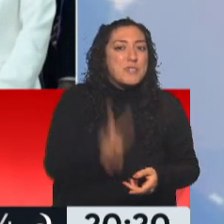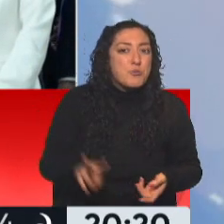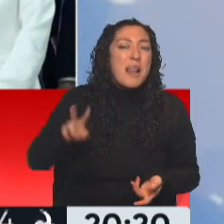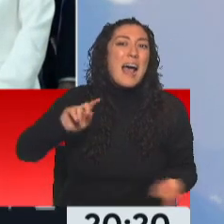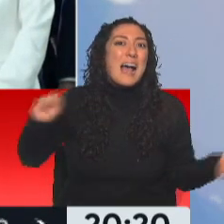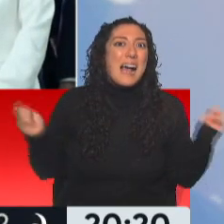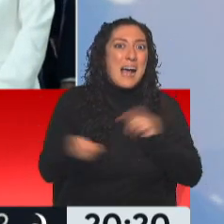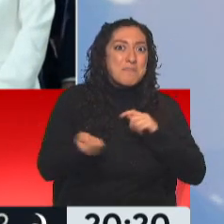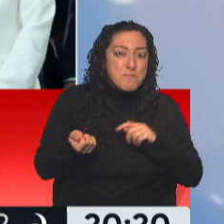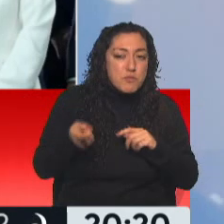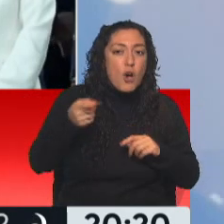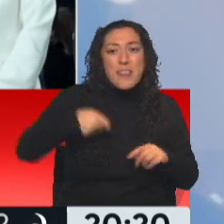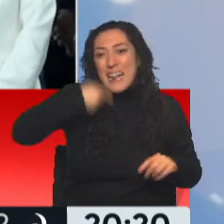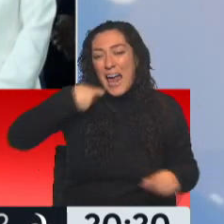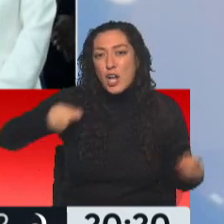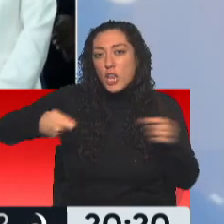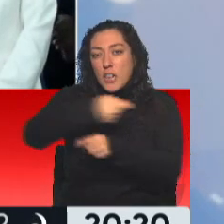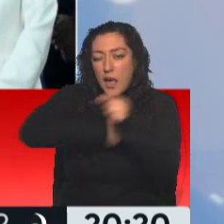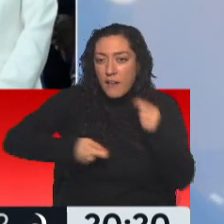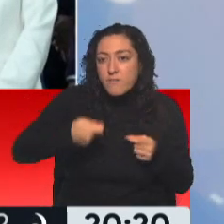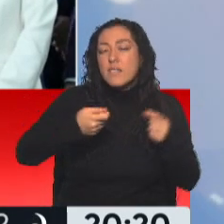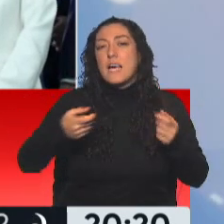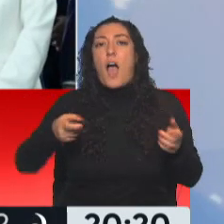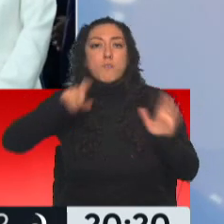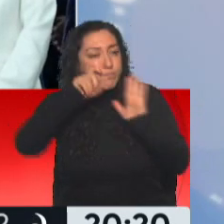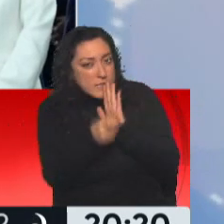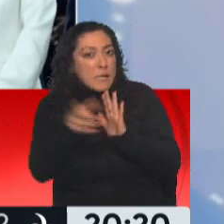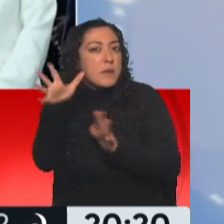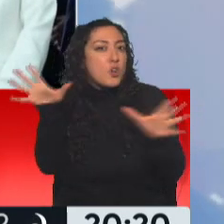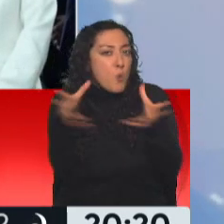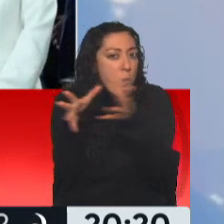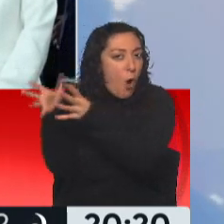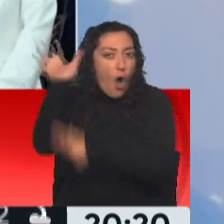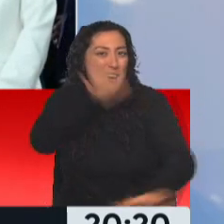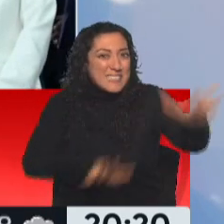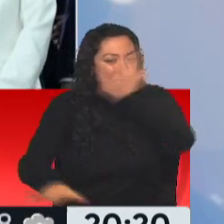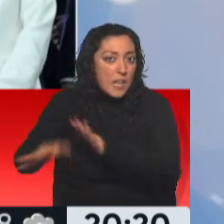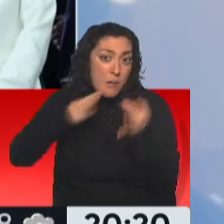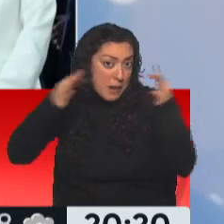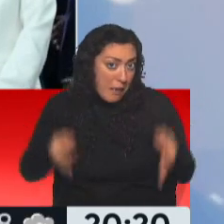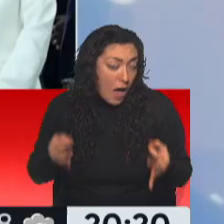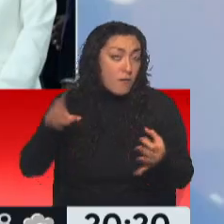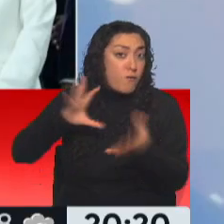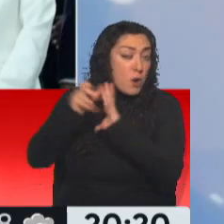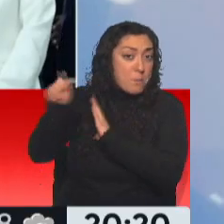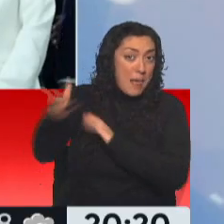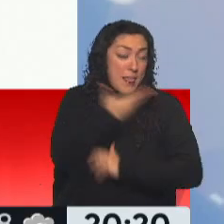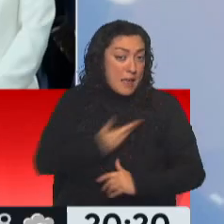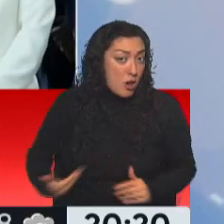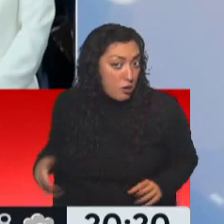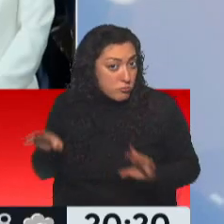centro para operaciones de narcotráfico, de crimen organizado. Es decir, es una realidad Maduro, y lo que él significa